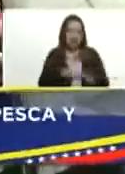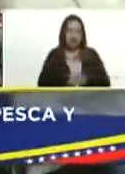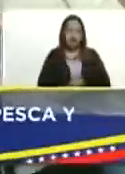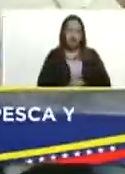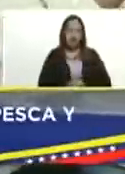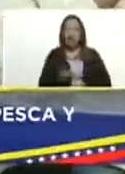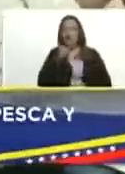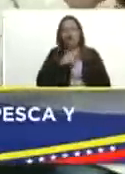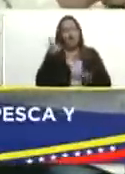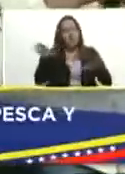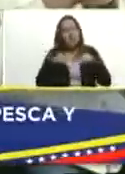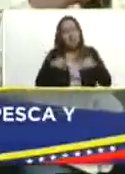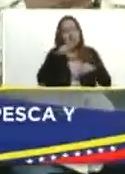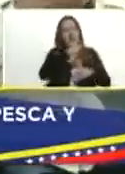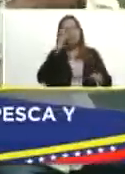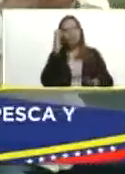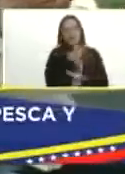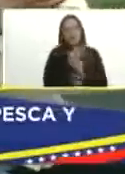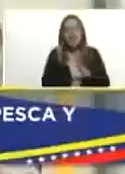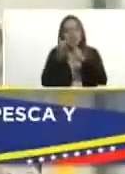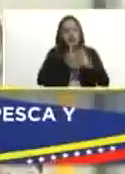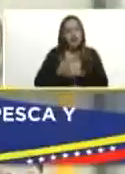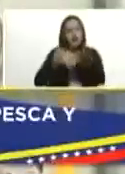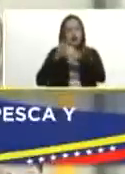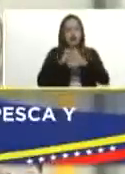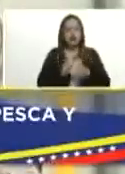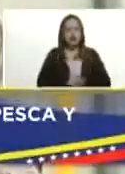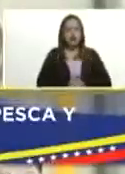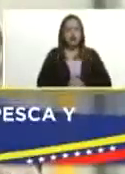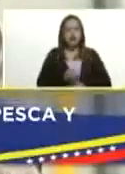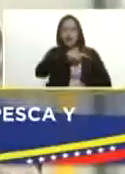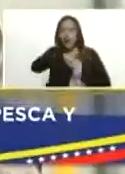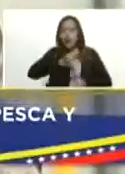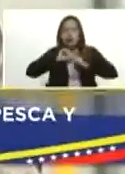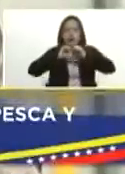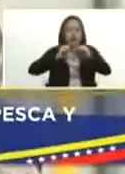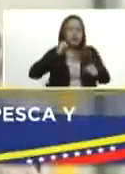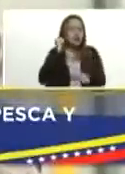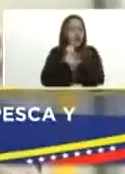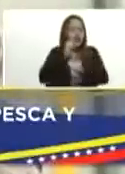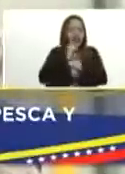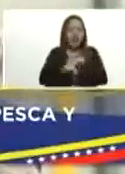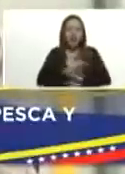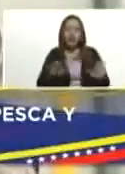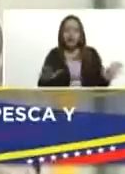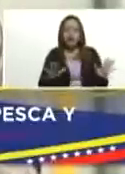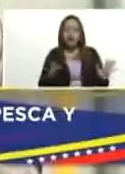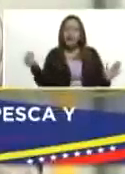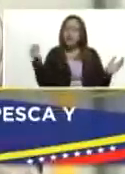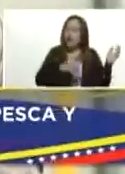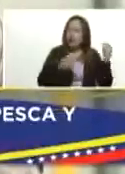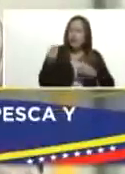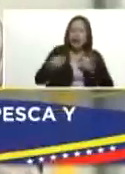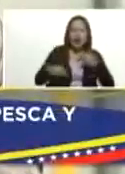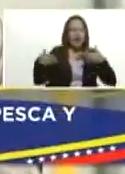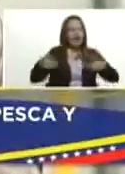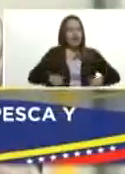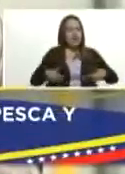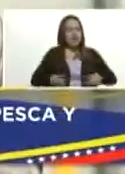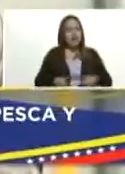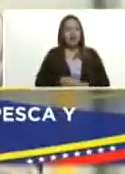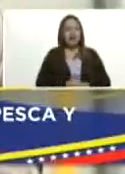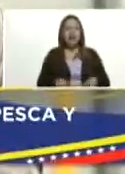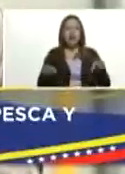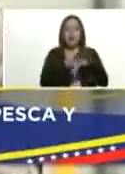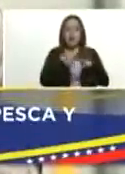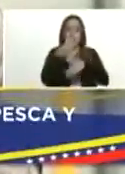No nos calamos sanciones. Y vamos a trabajar, a redoblar el esfuerzo, como lo